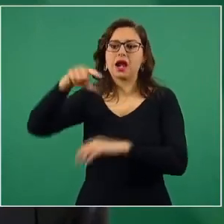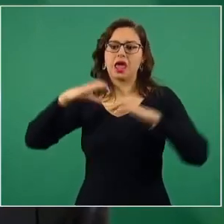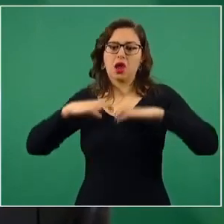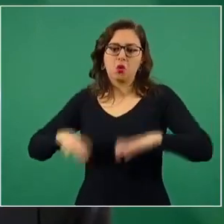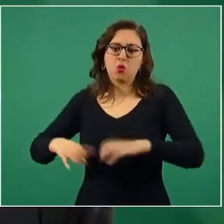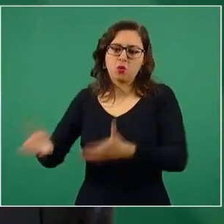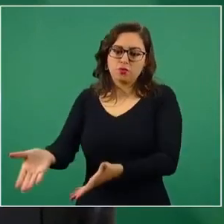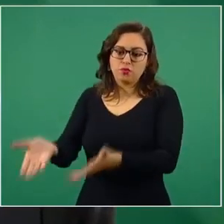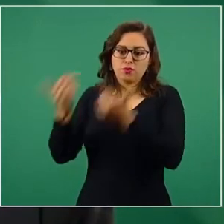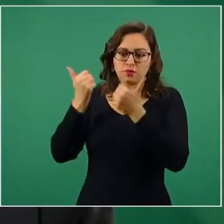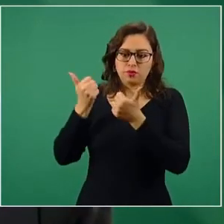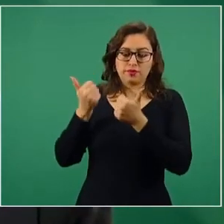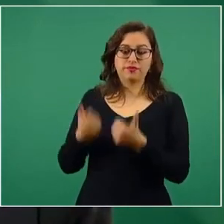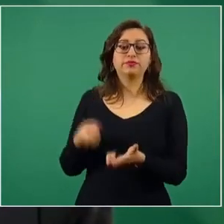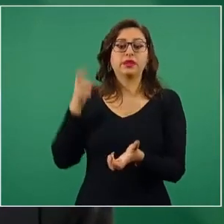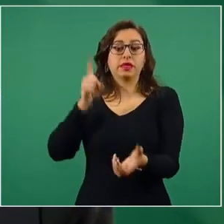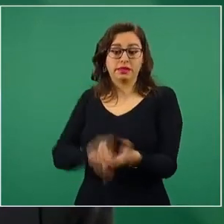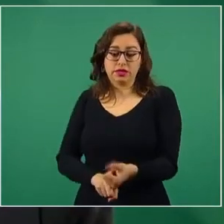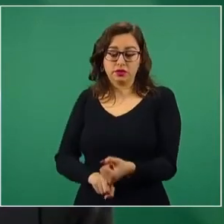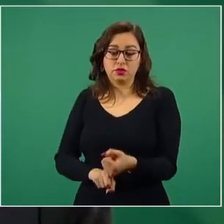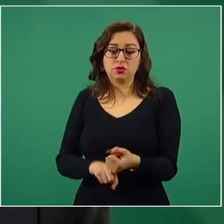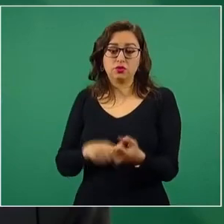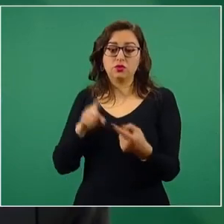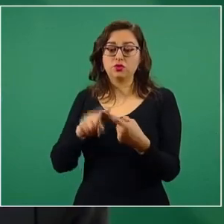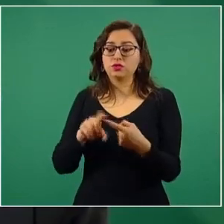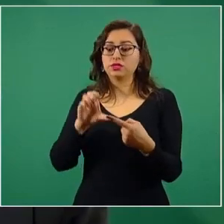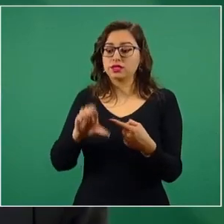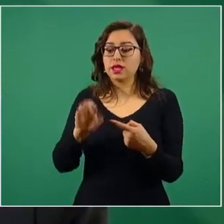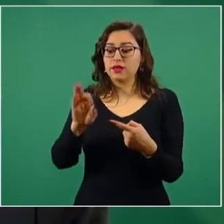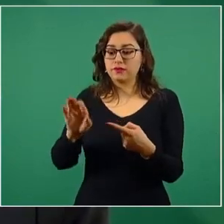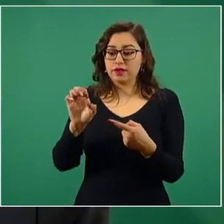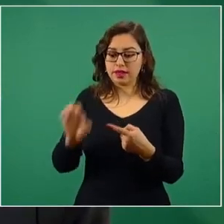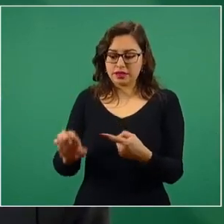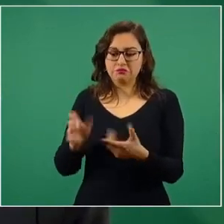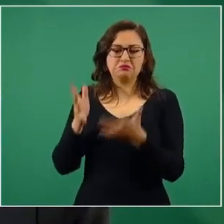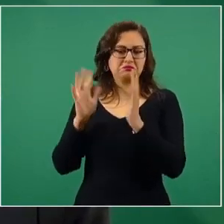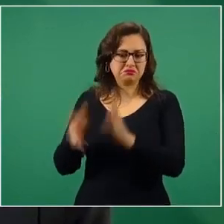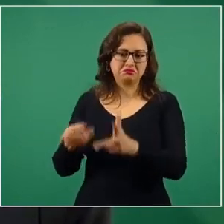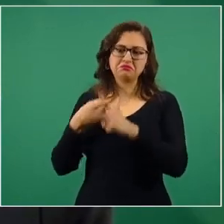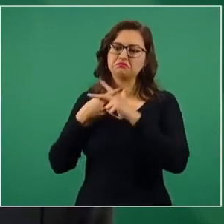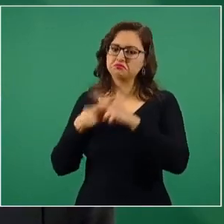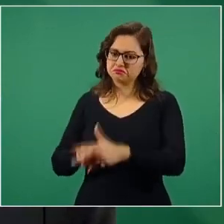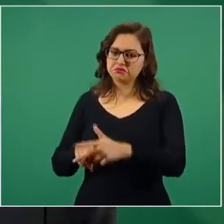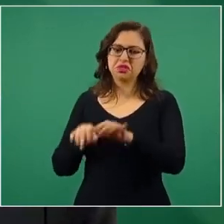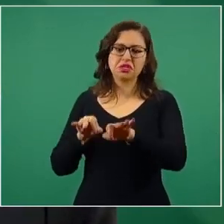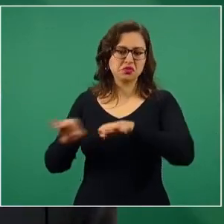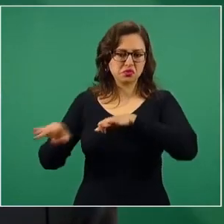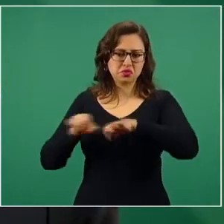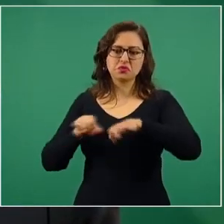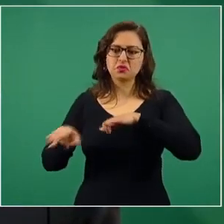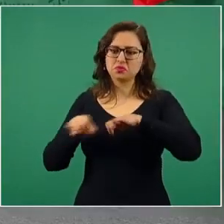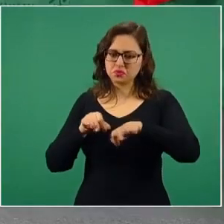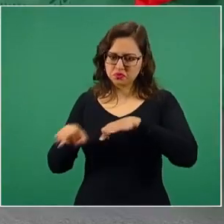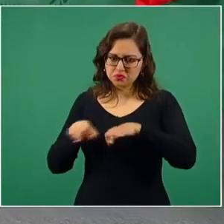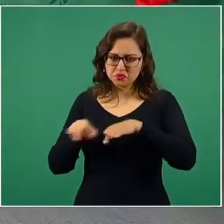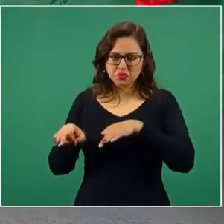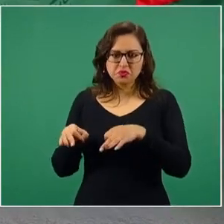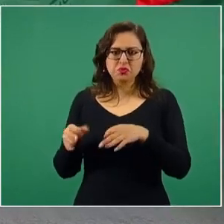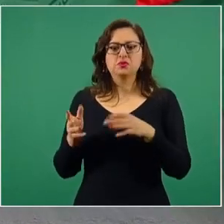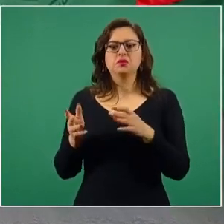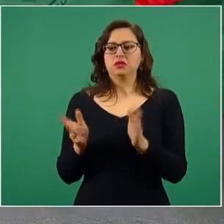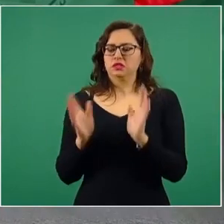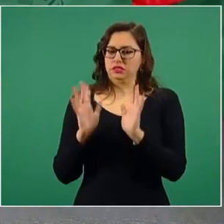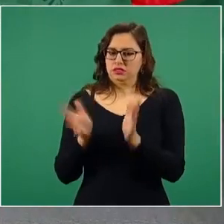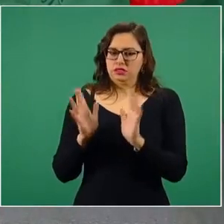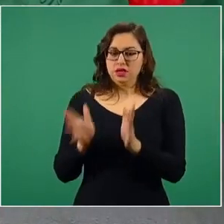la Comisión Federal de Electricidad. Ya iniciamos los trabajos, ya se tiene el